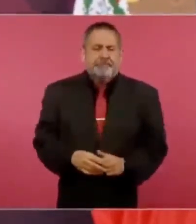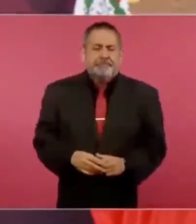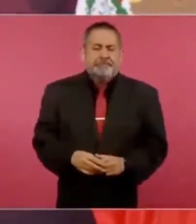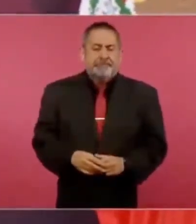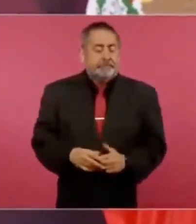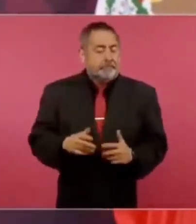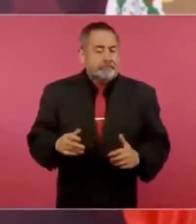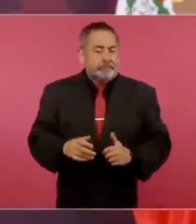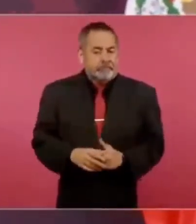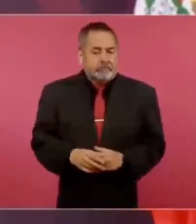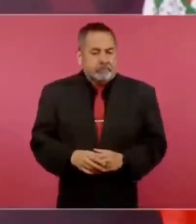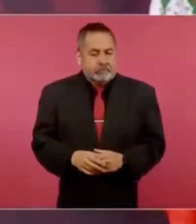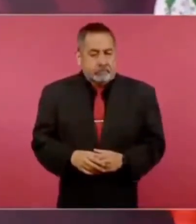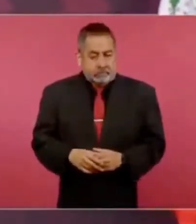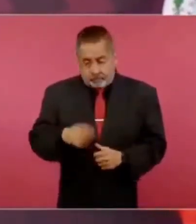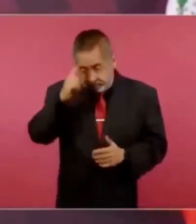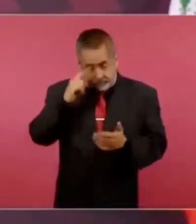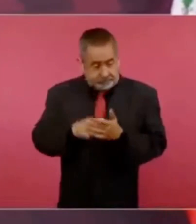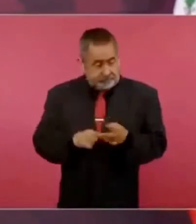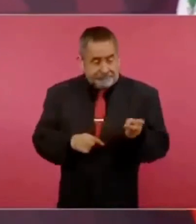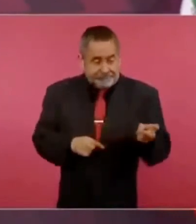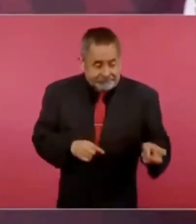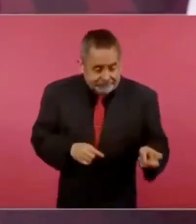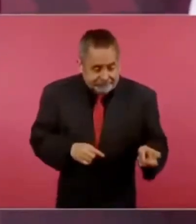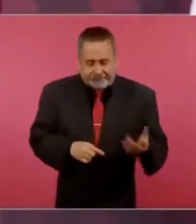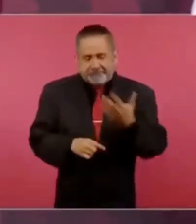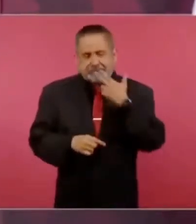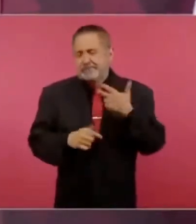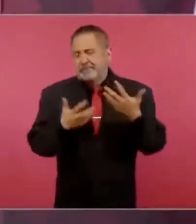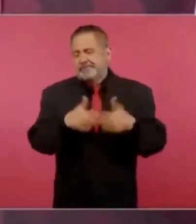Entonces, yo no veo que eso funcione.